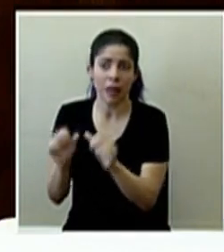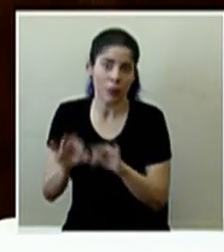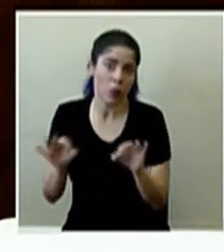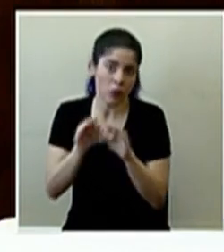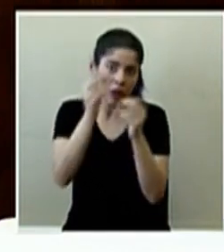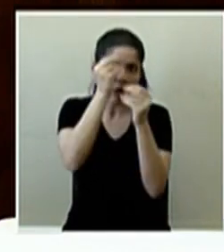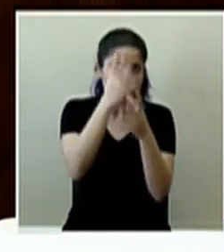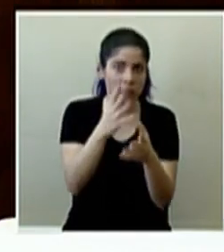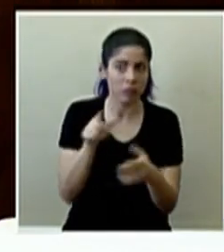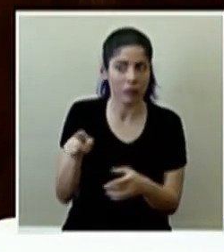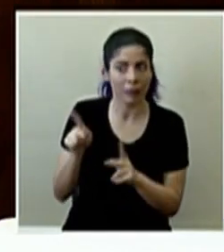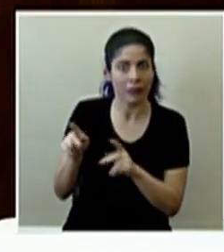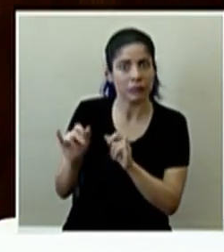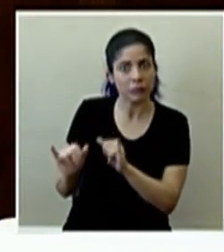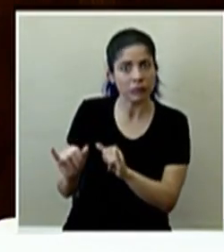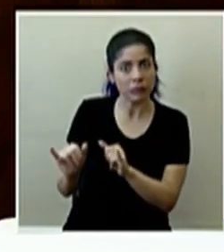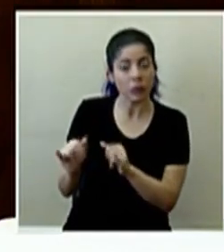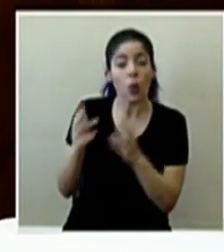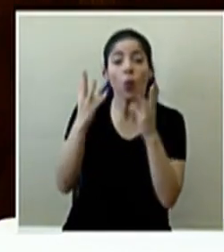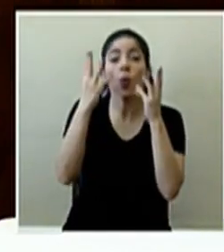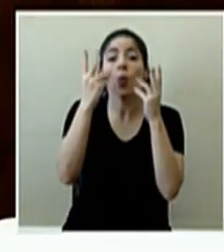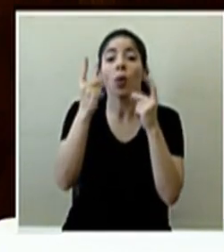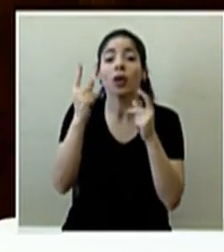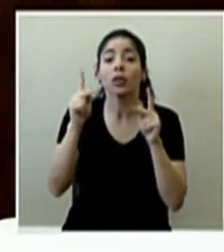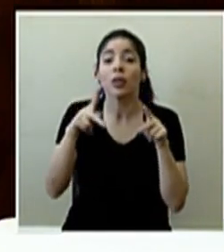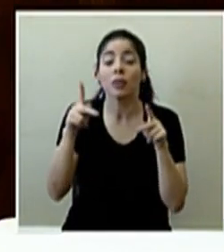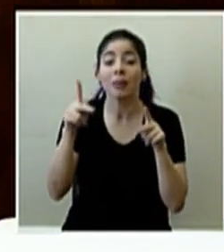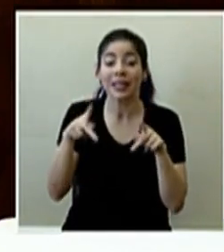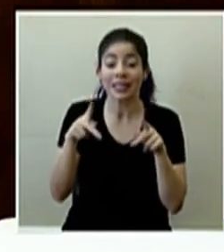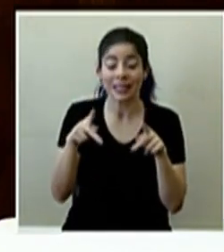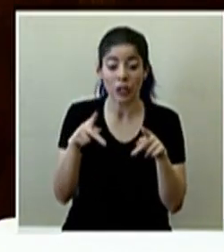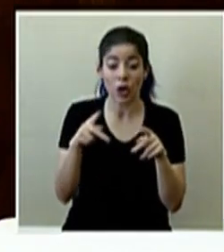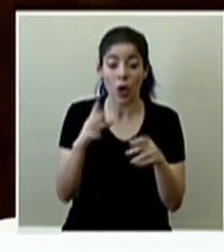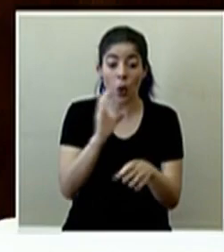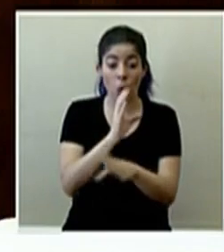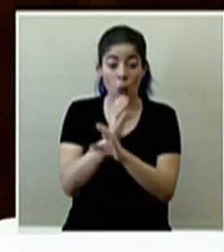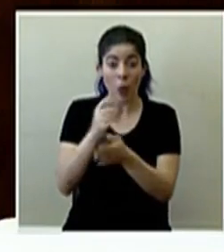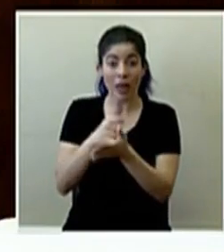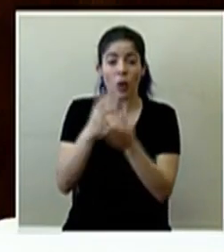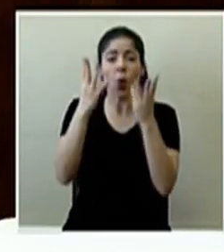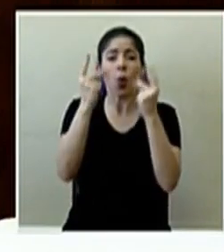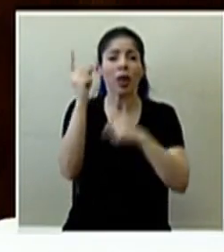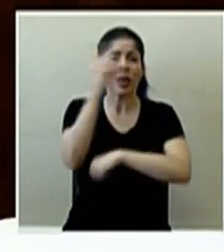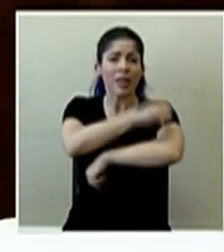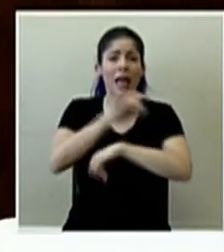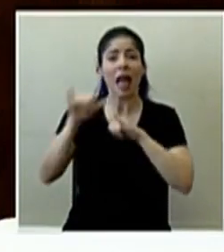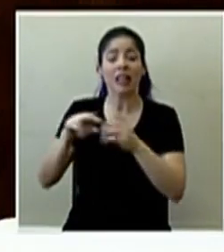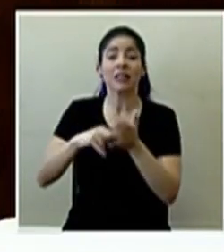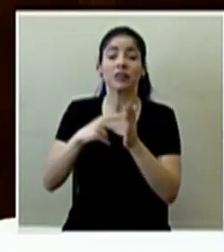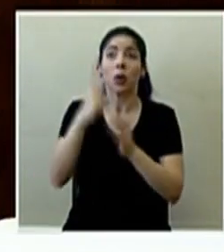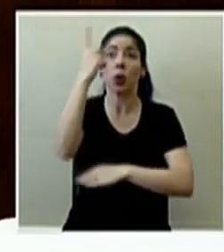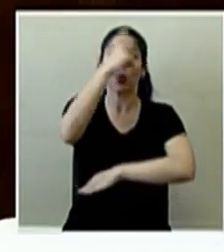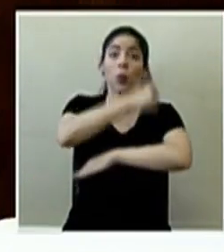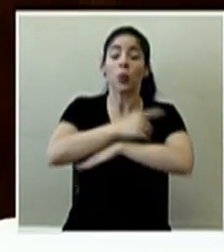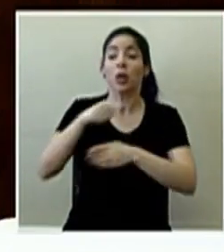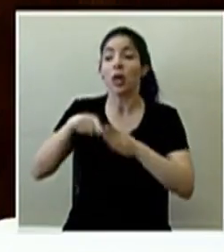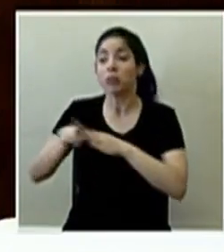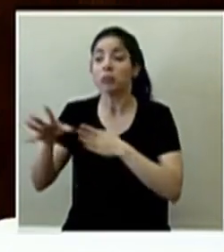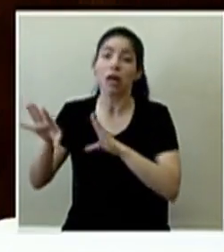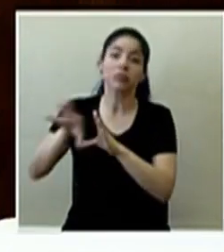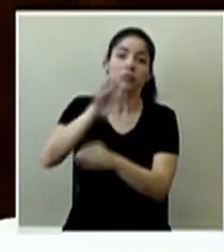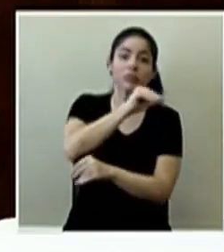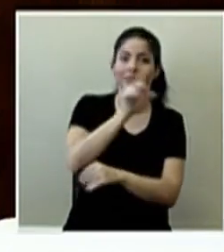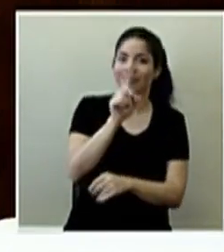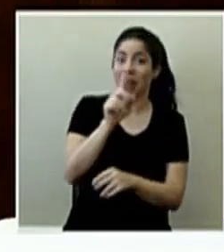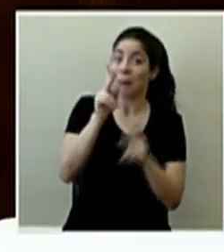decirlo. La cantidad de días que se pasan las personas en la unidad de cuidados intensivos no es un día que entren a cuidados intensivos y salgan,